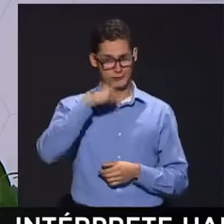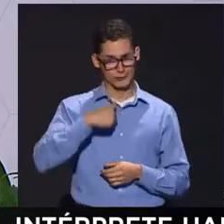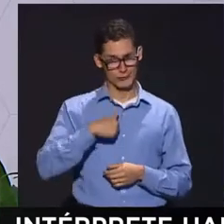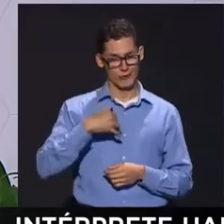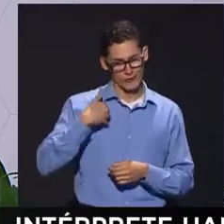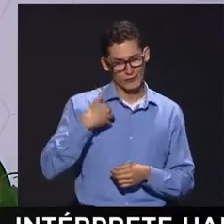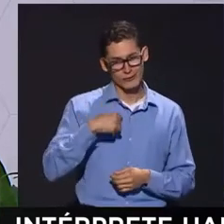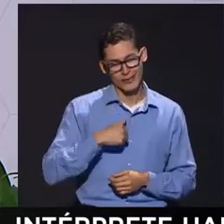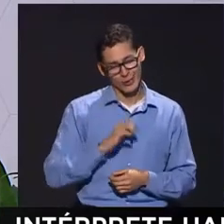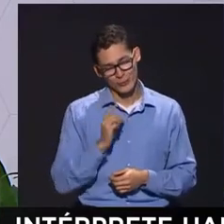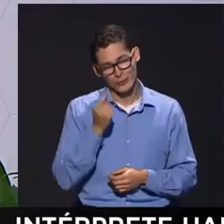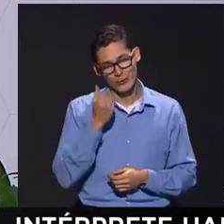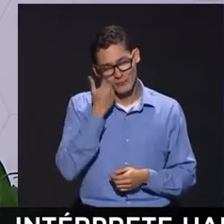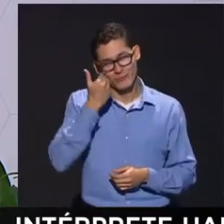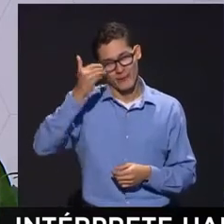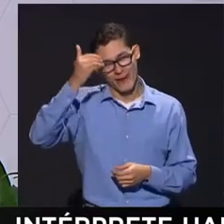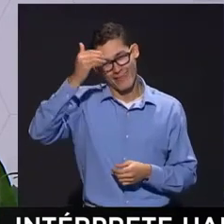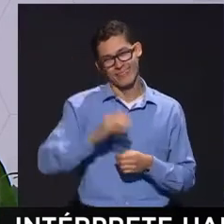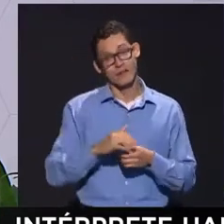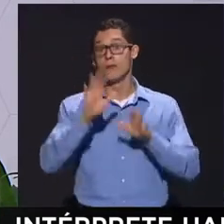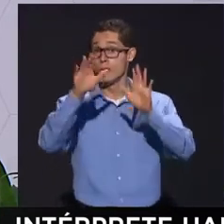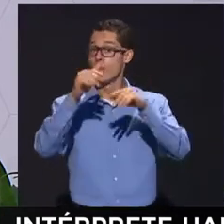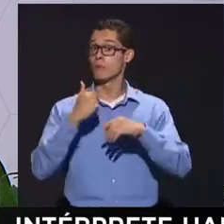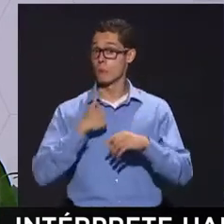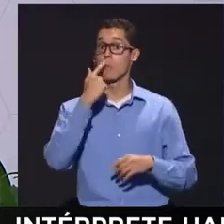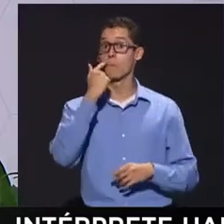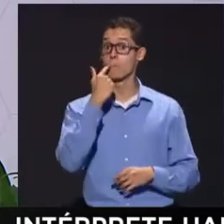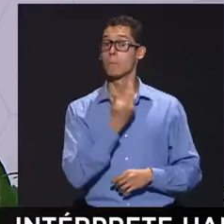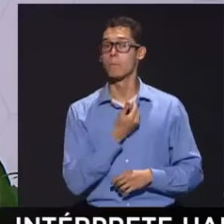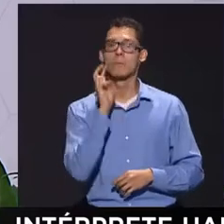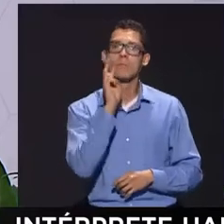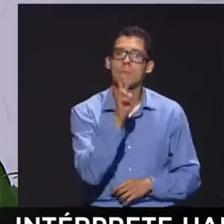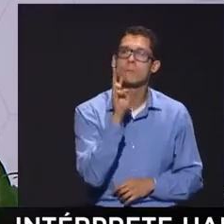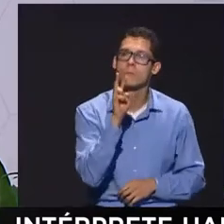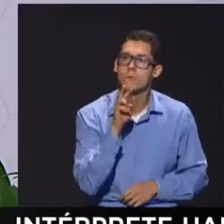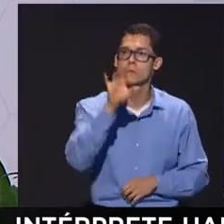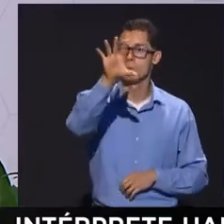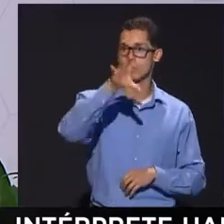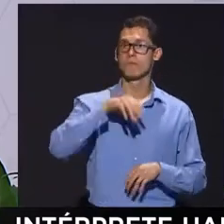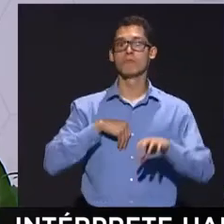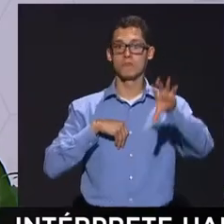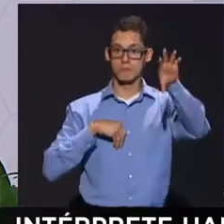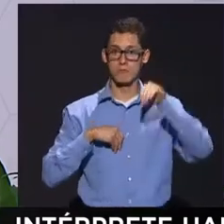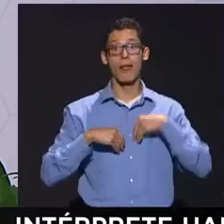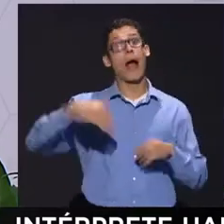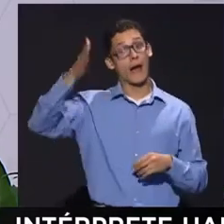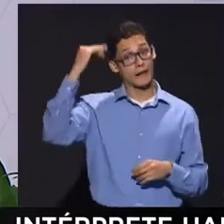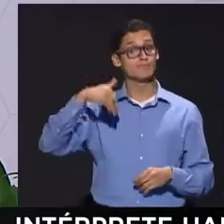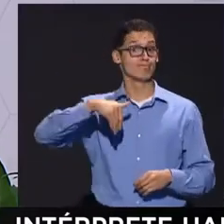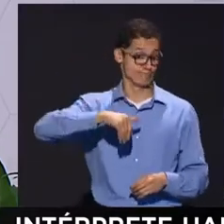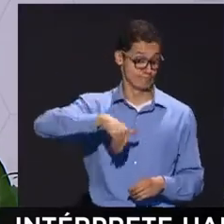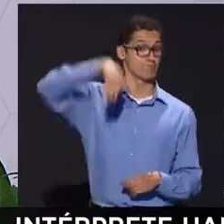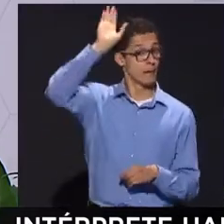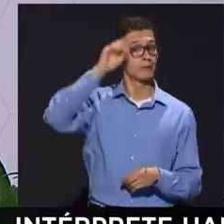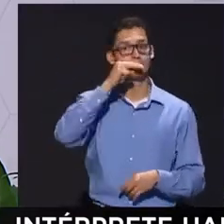siento identificada hoy todavía con acciones o actitudes que hacen mis padres. Obviamente me supongo que no se absorben tanto como en la primera infancia o en la